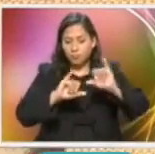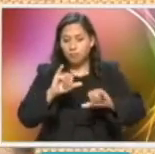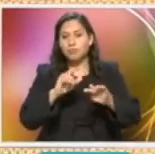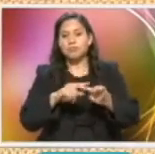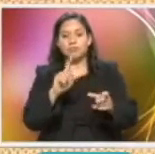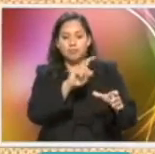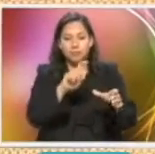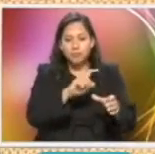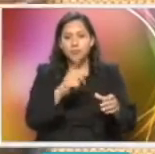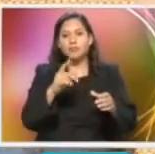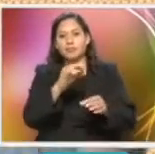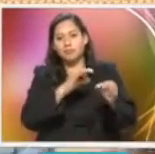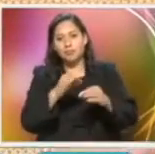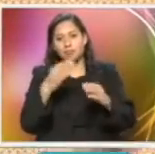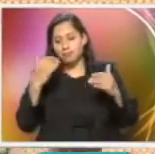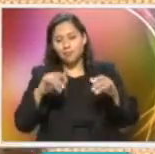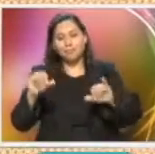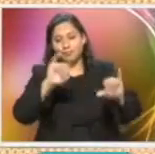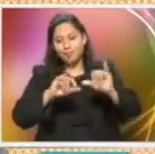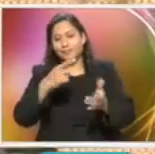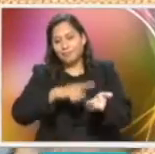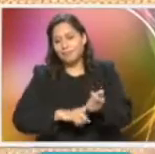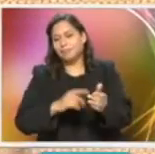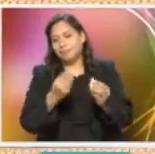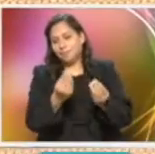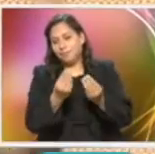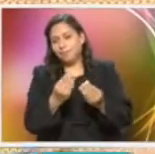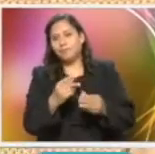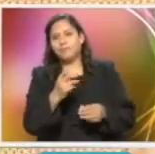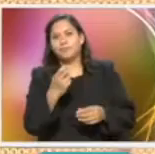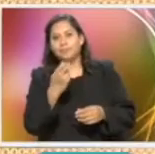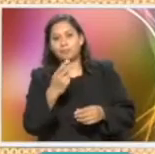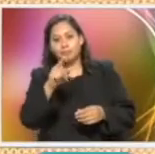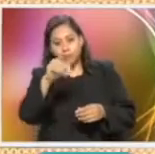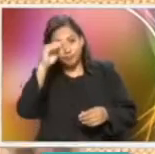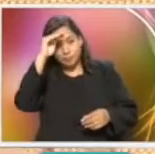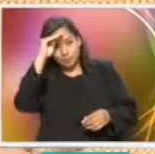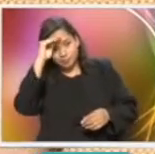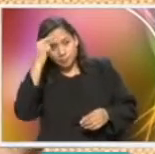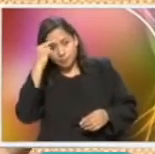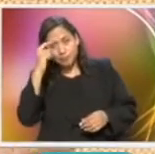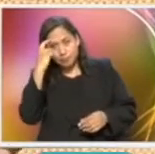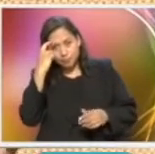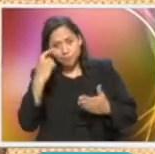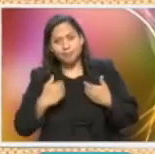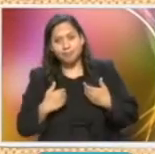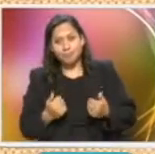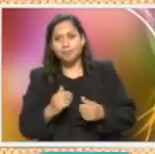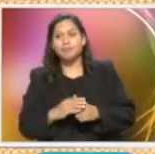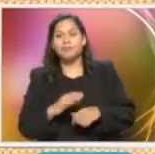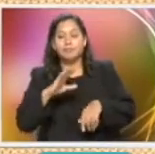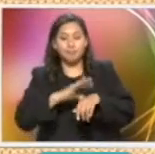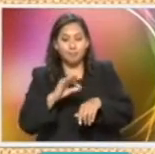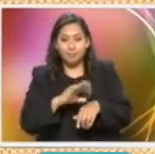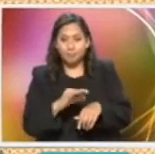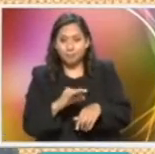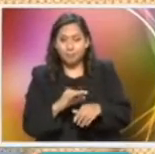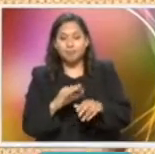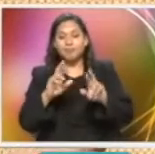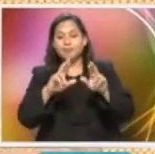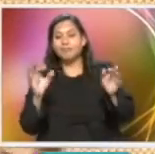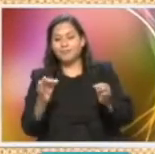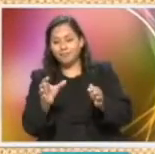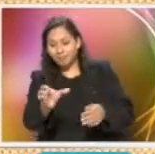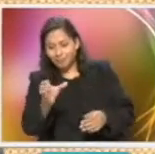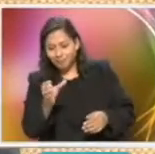más hormonas, en fin, yo lo que sirvan estas reflexiones iniciales para entender que la carne no viene del refrigerador igual